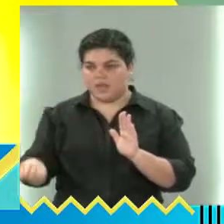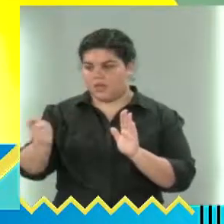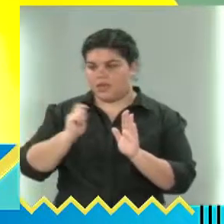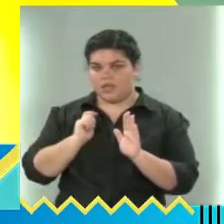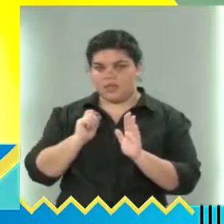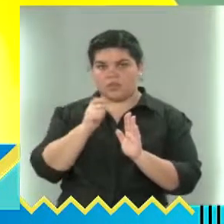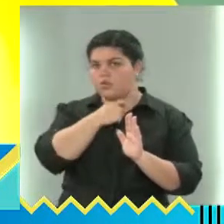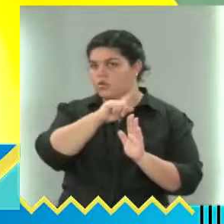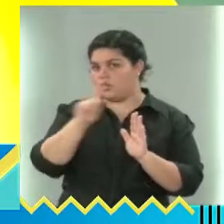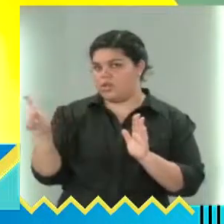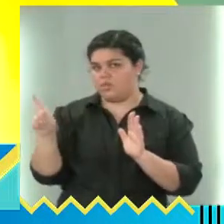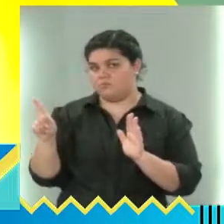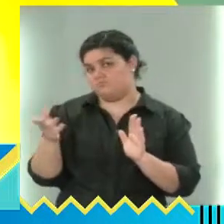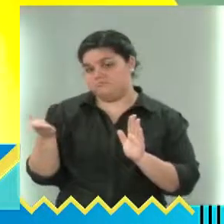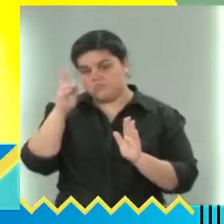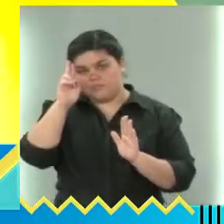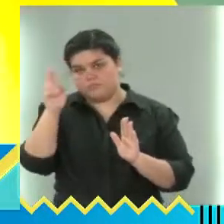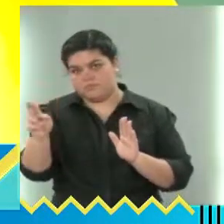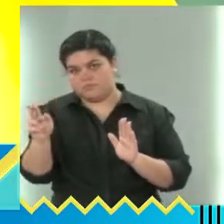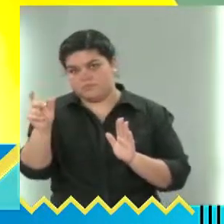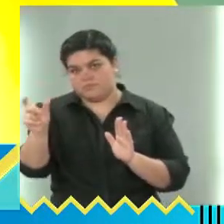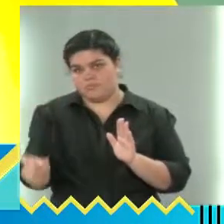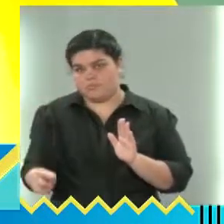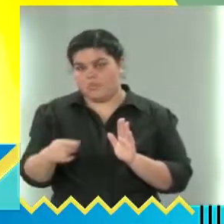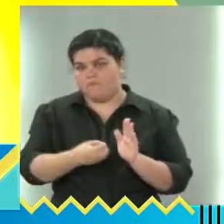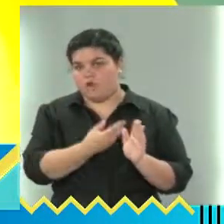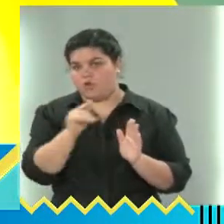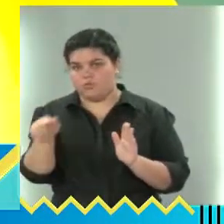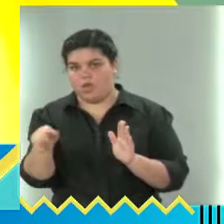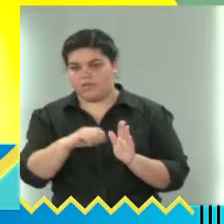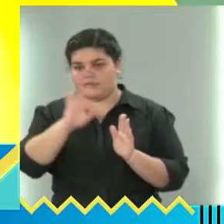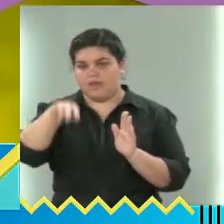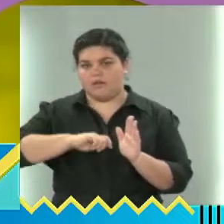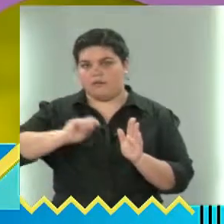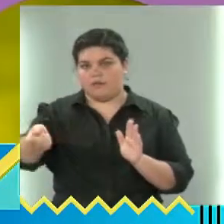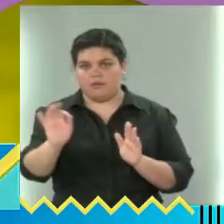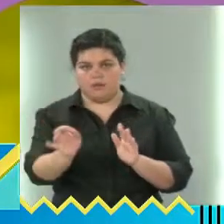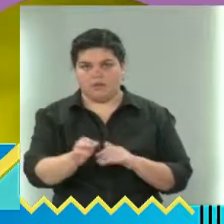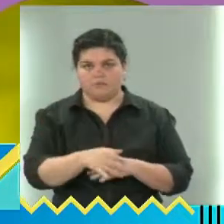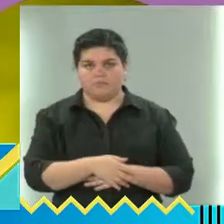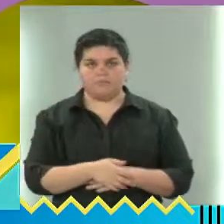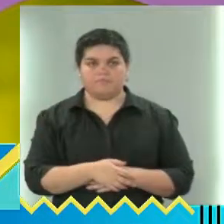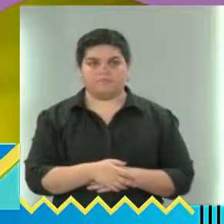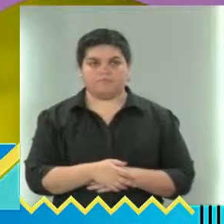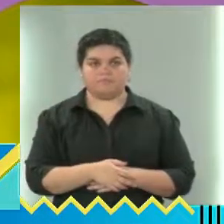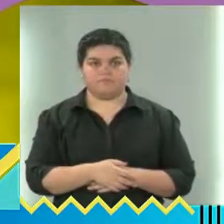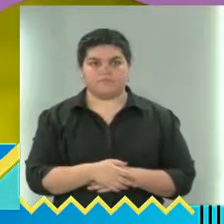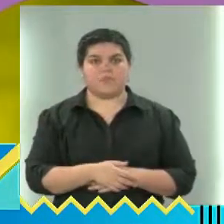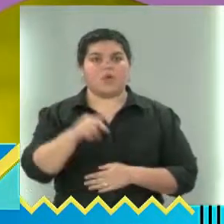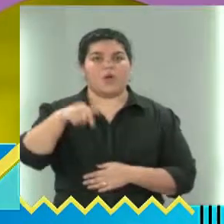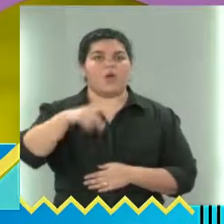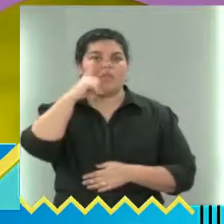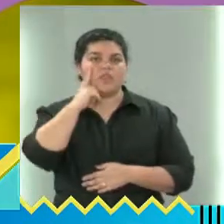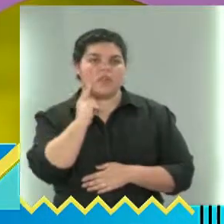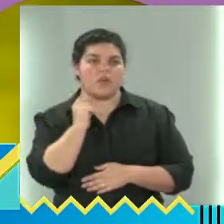sangre y se respeta obviamente su voluntad, no se los transfunde. Bien. Bueno, hoy hemos hecho